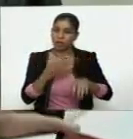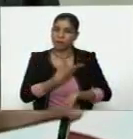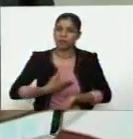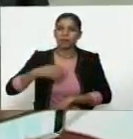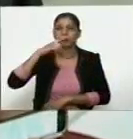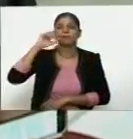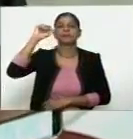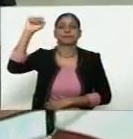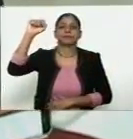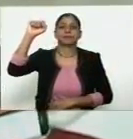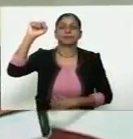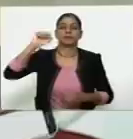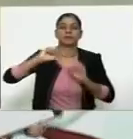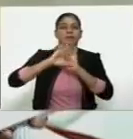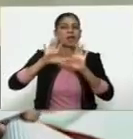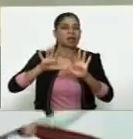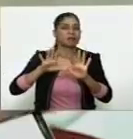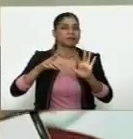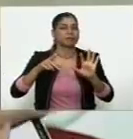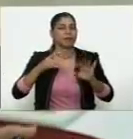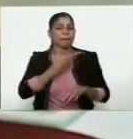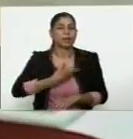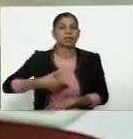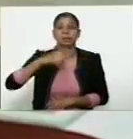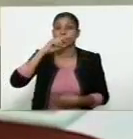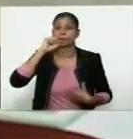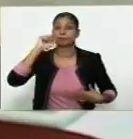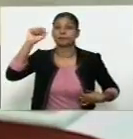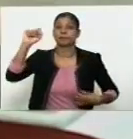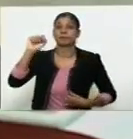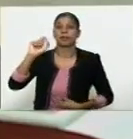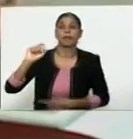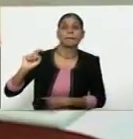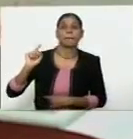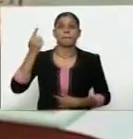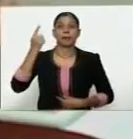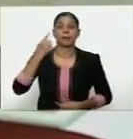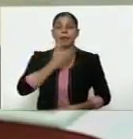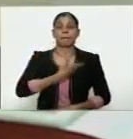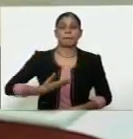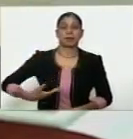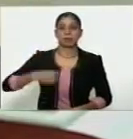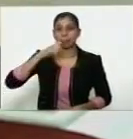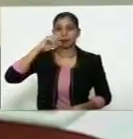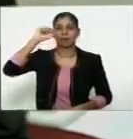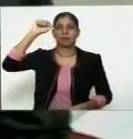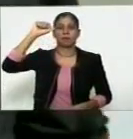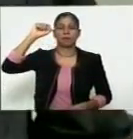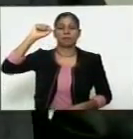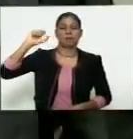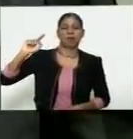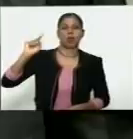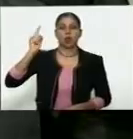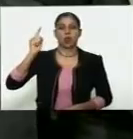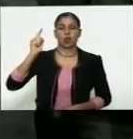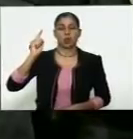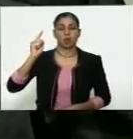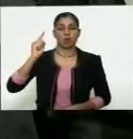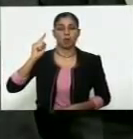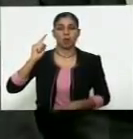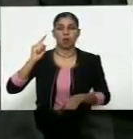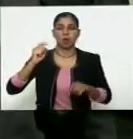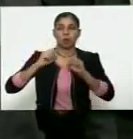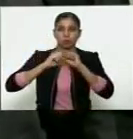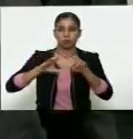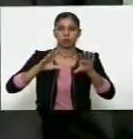Nicolás Maduro es el primer presidente, el primer estadista en el mundo que saca una